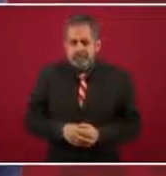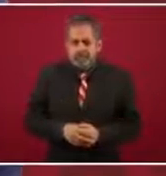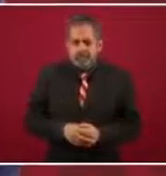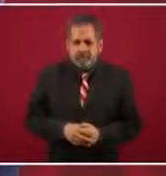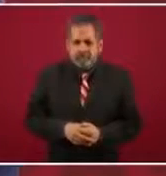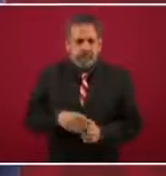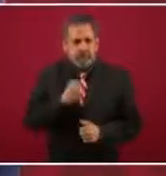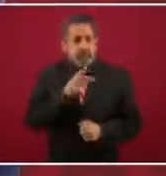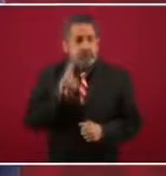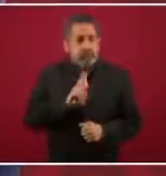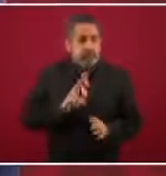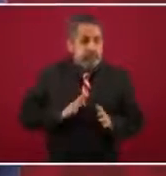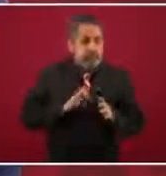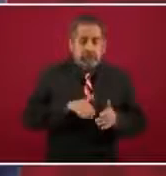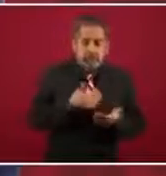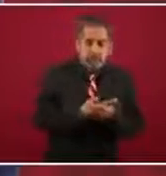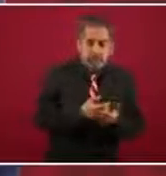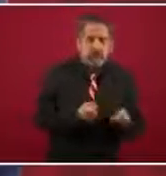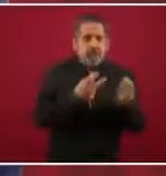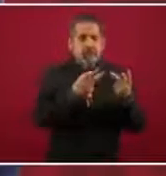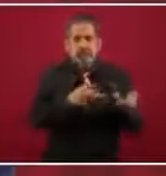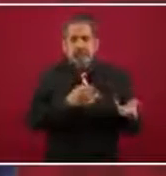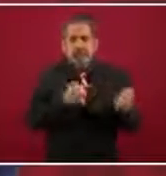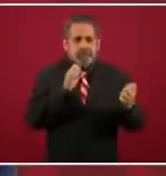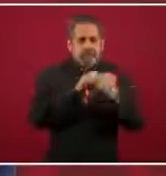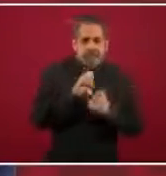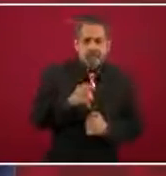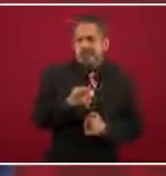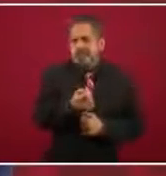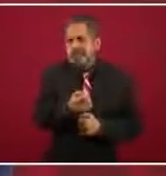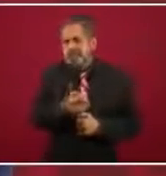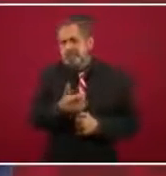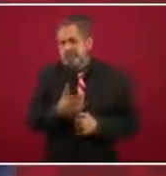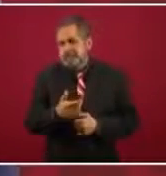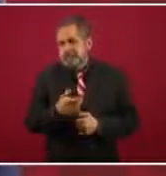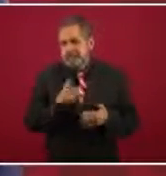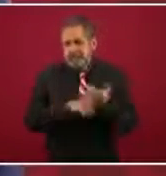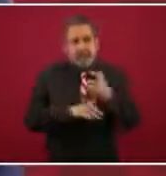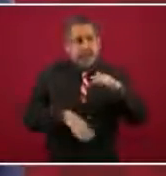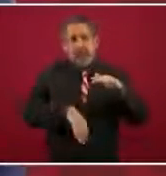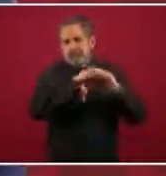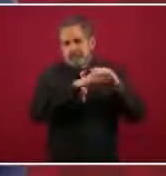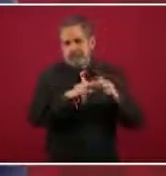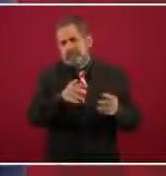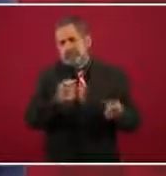Los que se dejaron manipular, engañar. Muy poquitos, aunque sea trending topic.